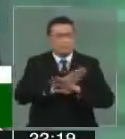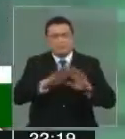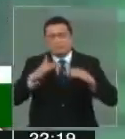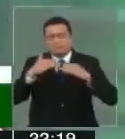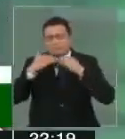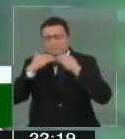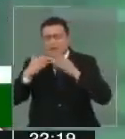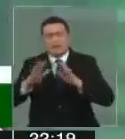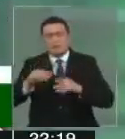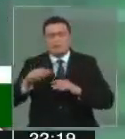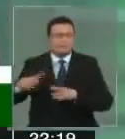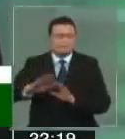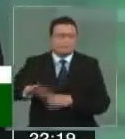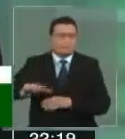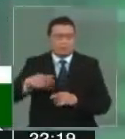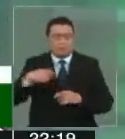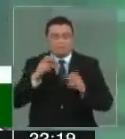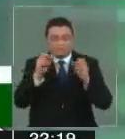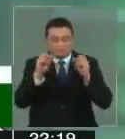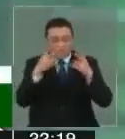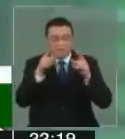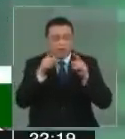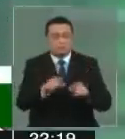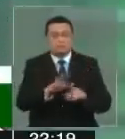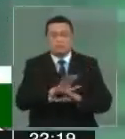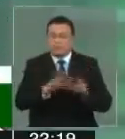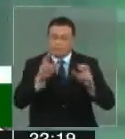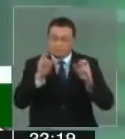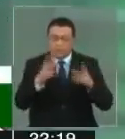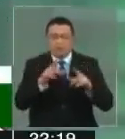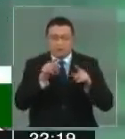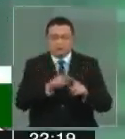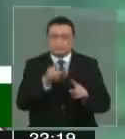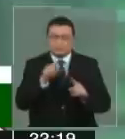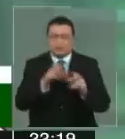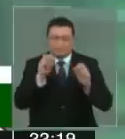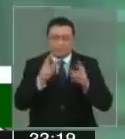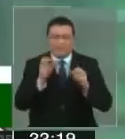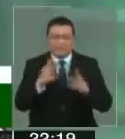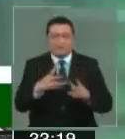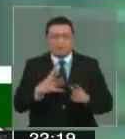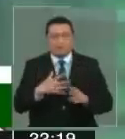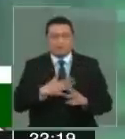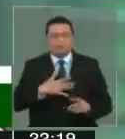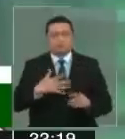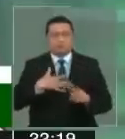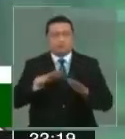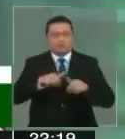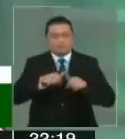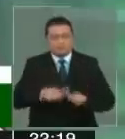totalmente secundario. Es que viva, que viva, que viva, que viva, que viva, que viva. Que se quede conmigo,